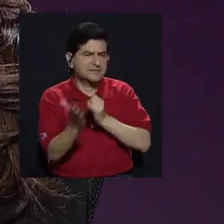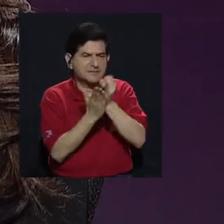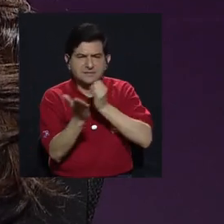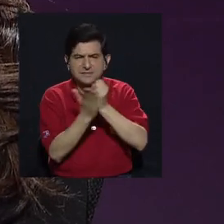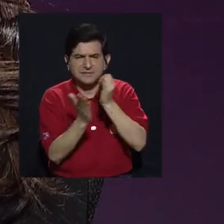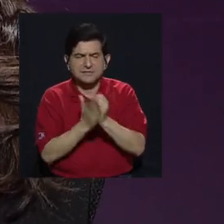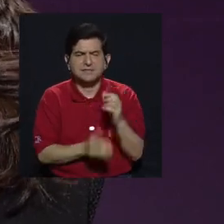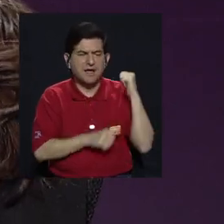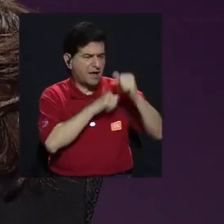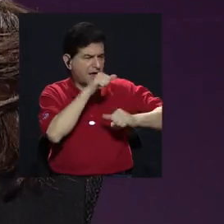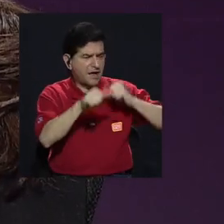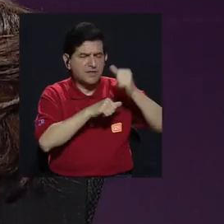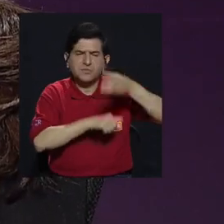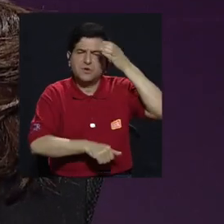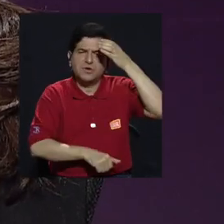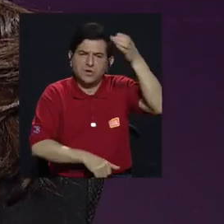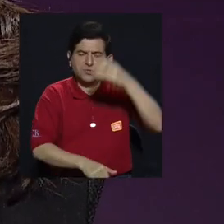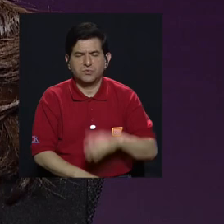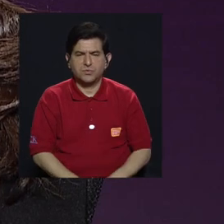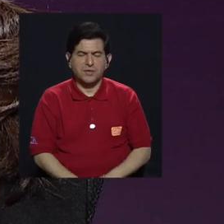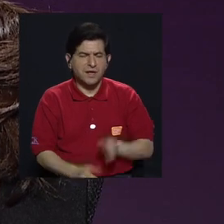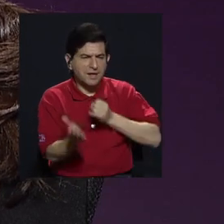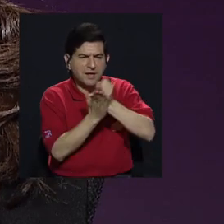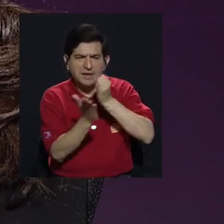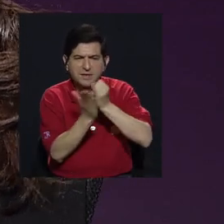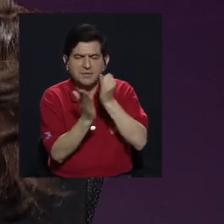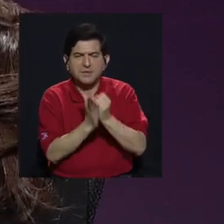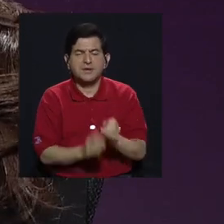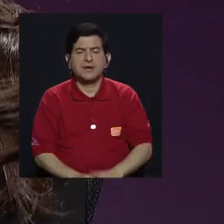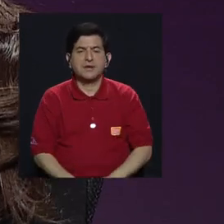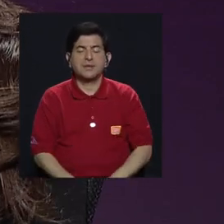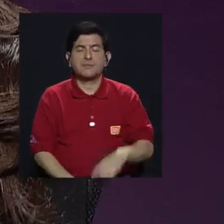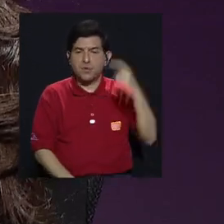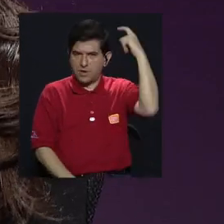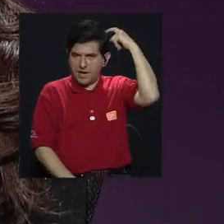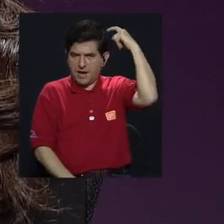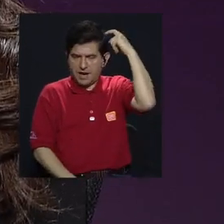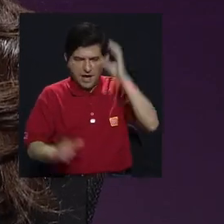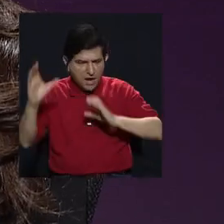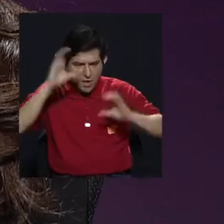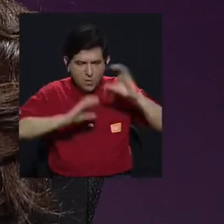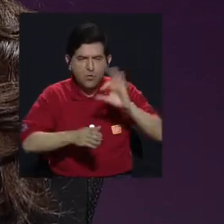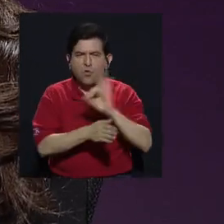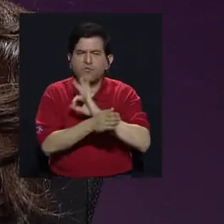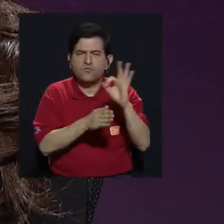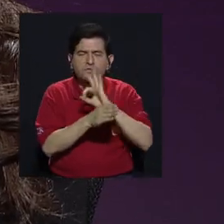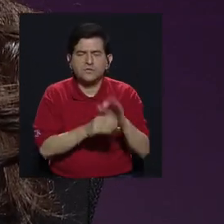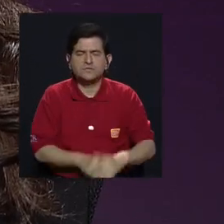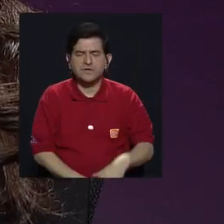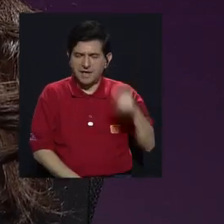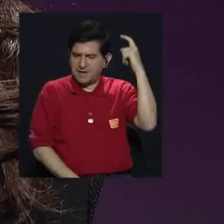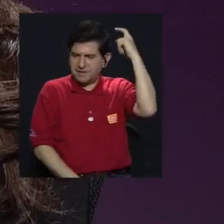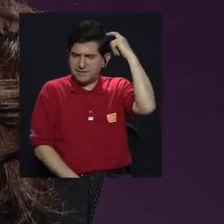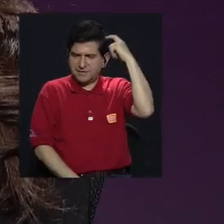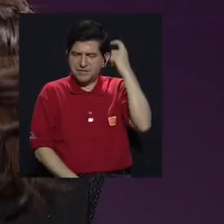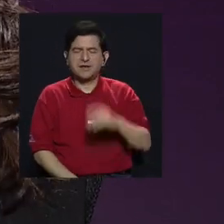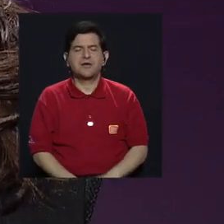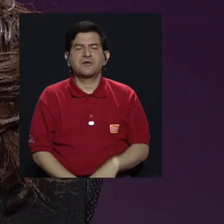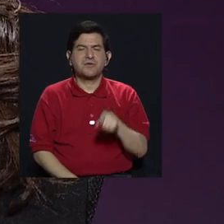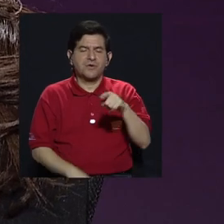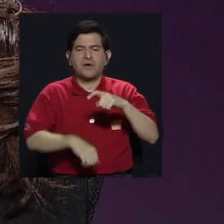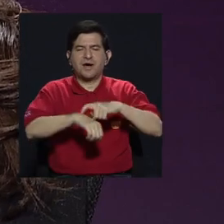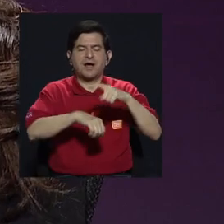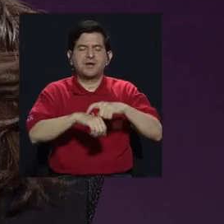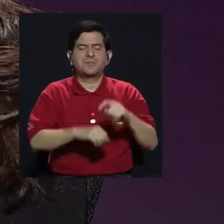sido investigado por la antropología de las culturas, ha sido investigado incluso por las neurociencias, cómo funcionan los cerebros